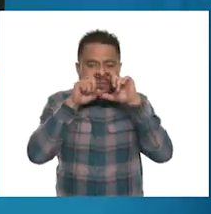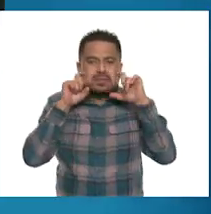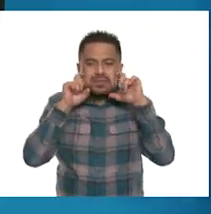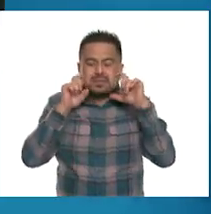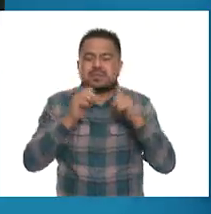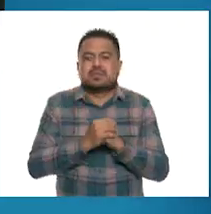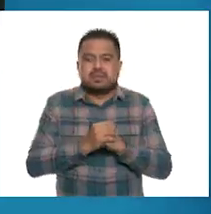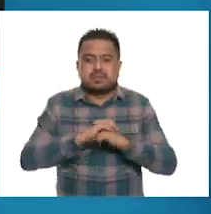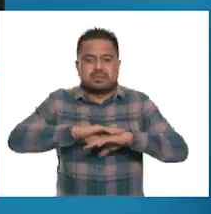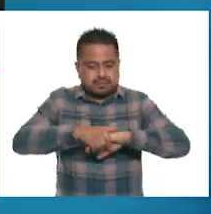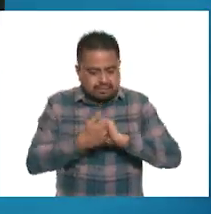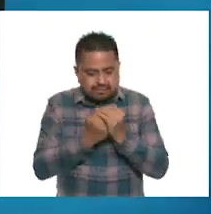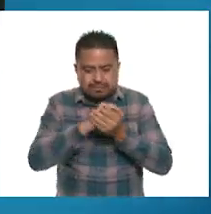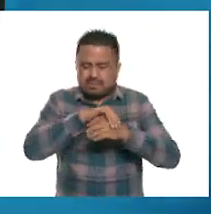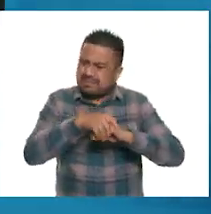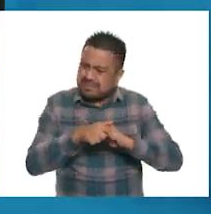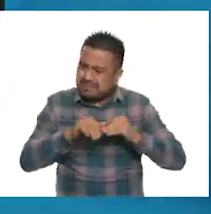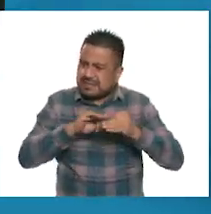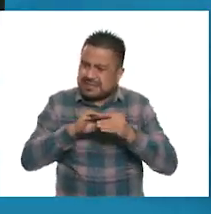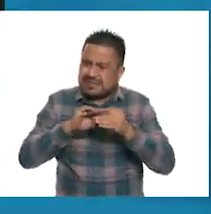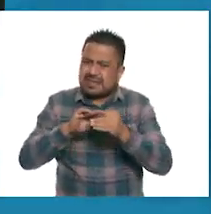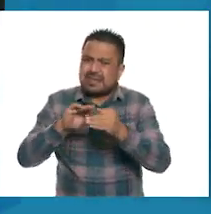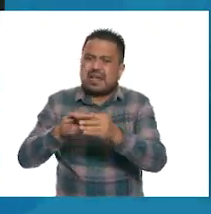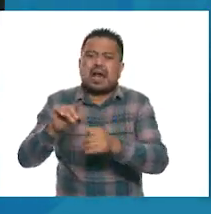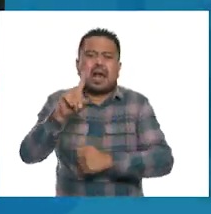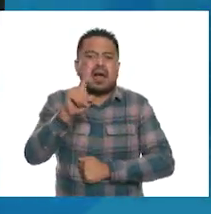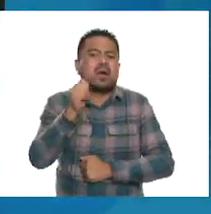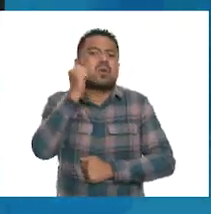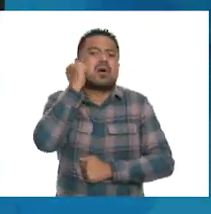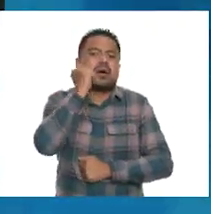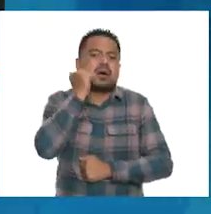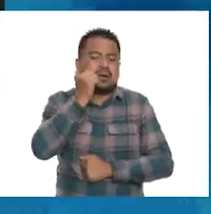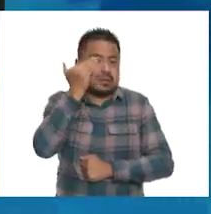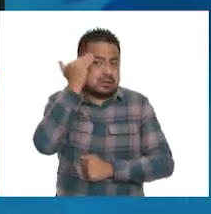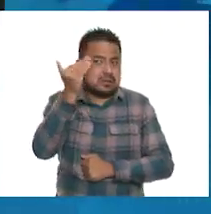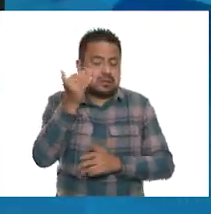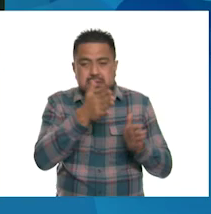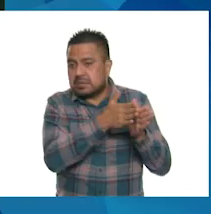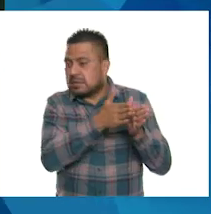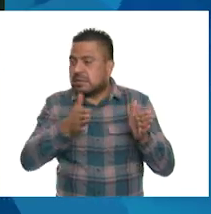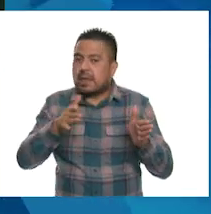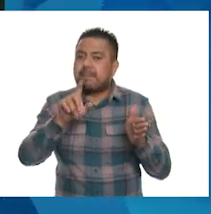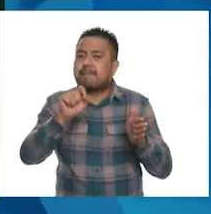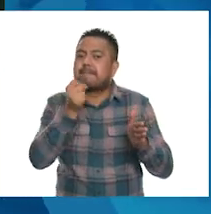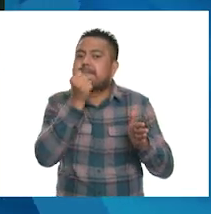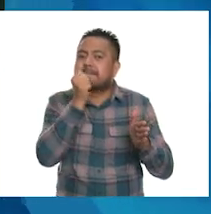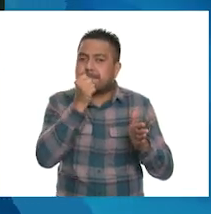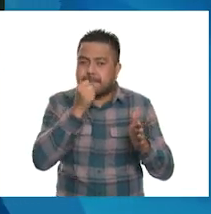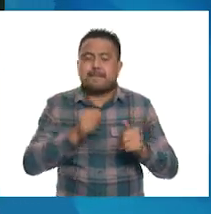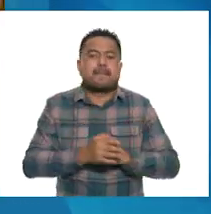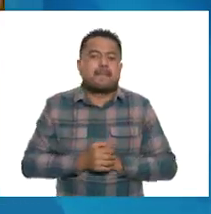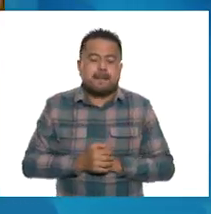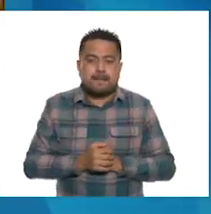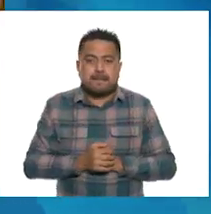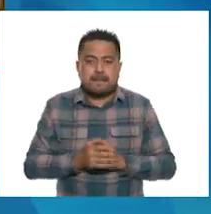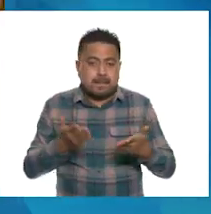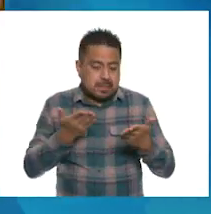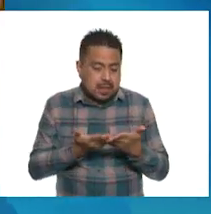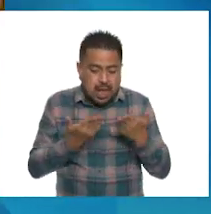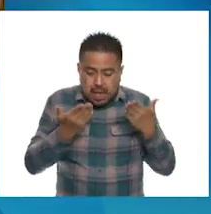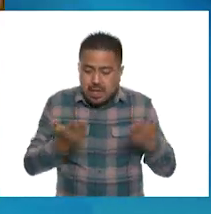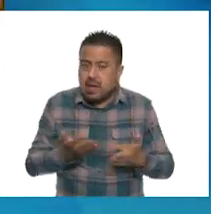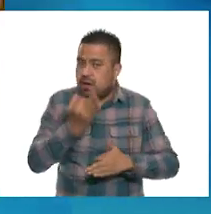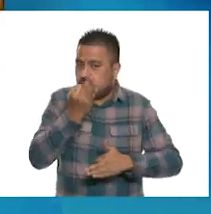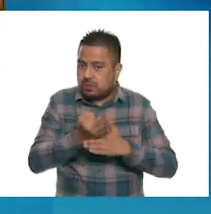cubrebocas. Lava tus manos frecuentemente con agua y con jabón, por lo menos durante 20 segundos. Ahora